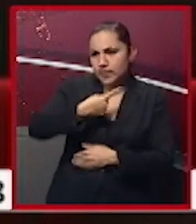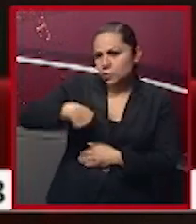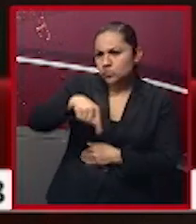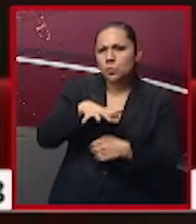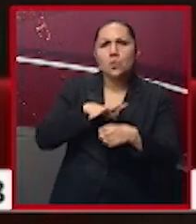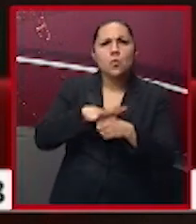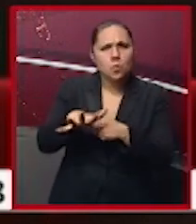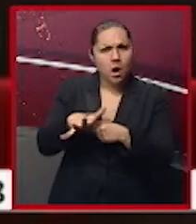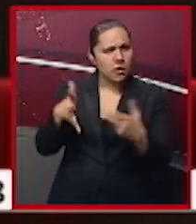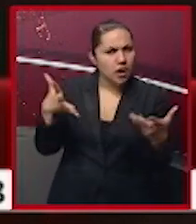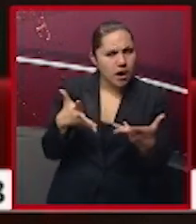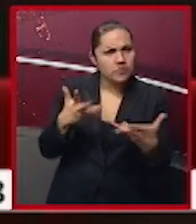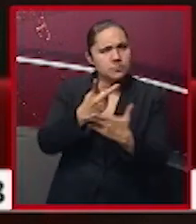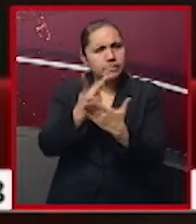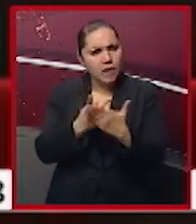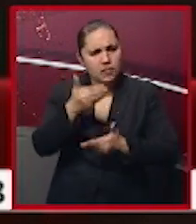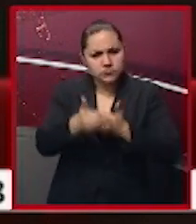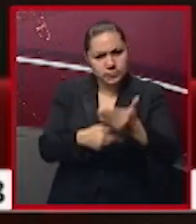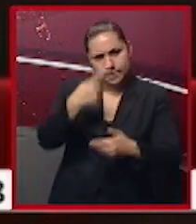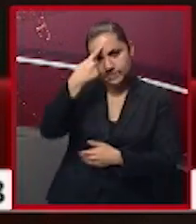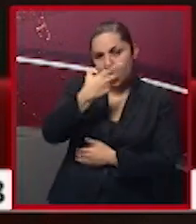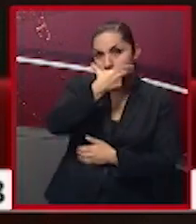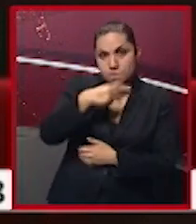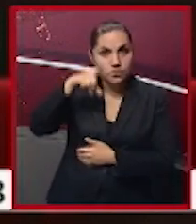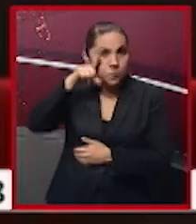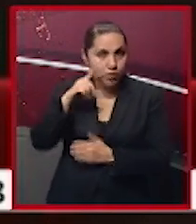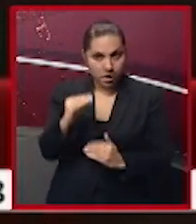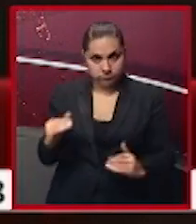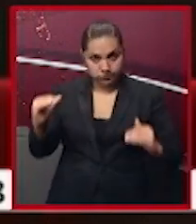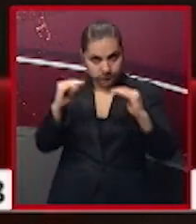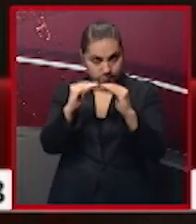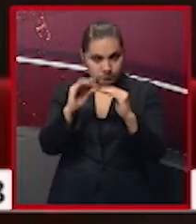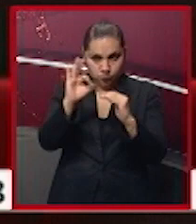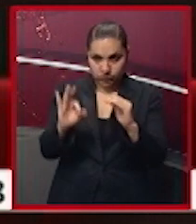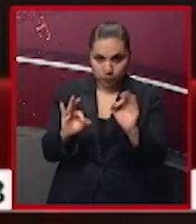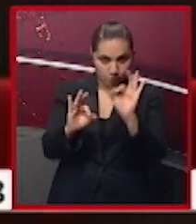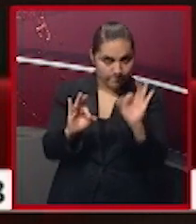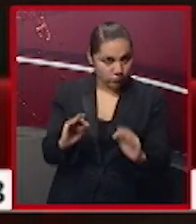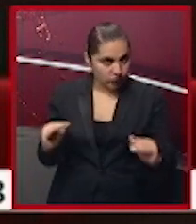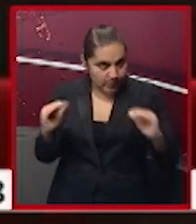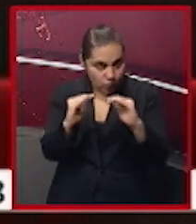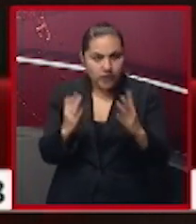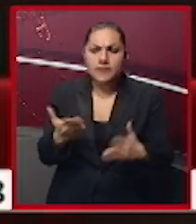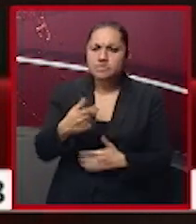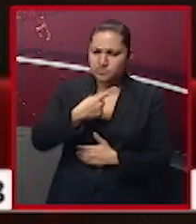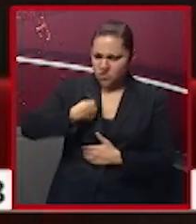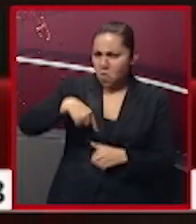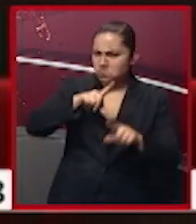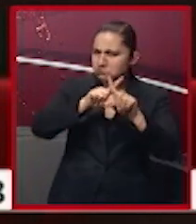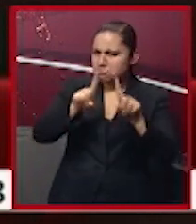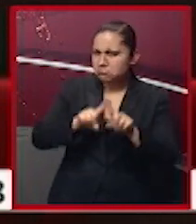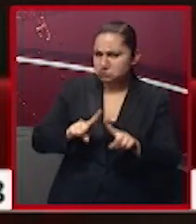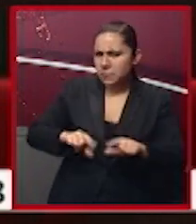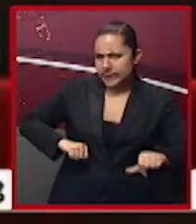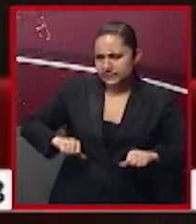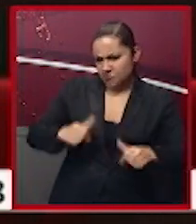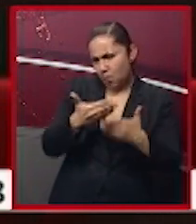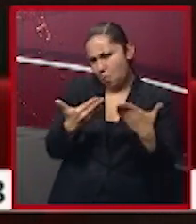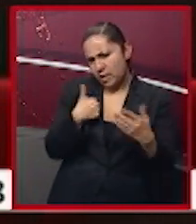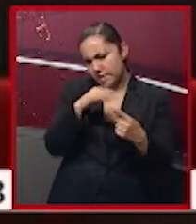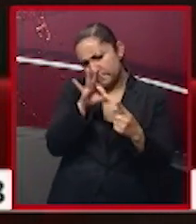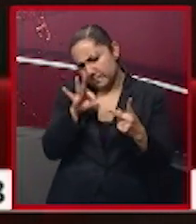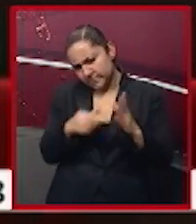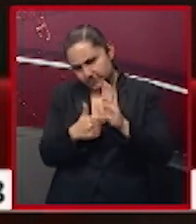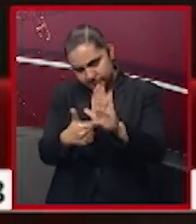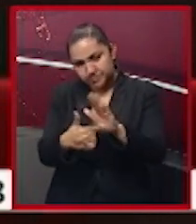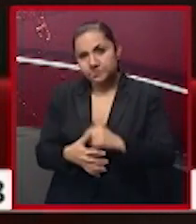entre mujeres y hombres, la Secretaría realiza siguientes acciones, daré cuenta de algunas de ellas. 4 de cada 10